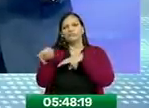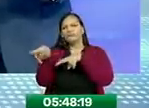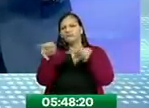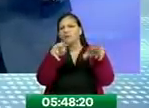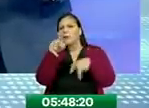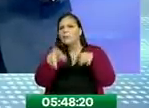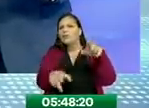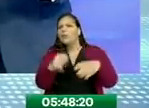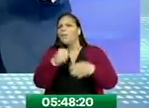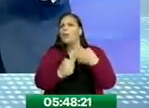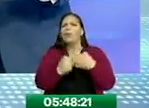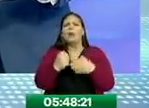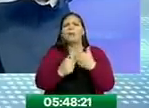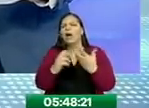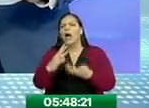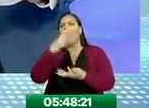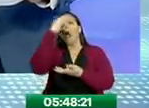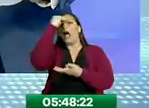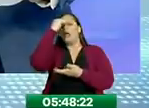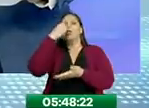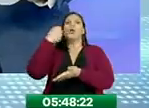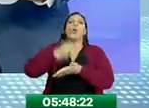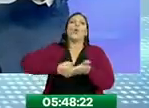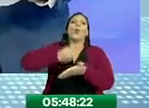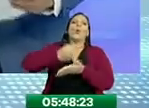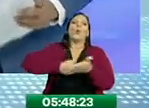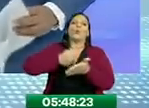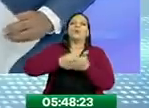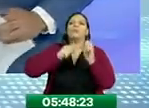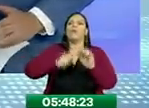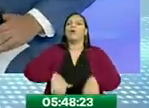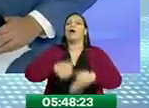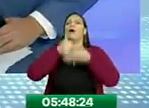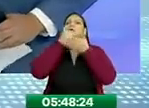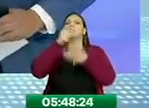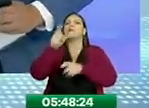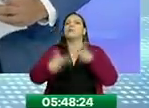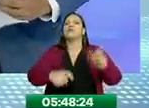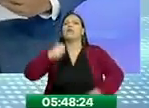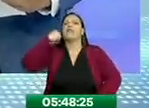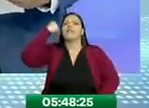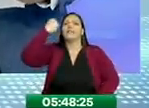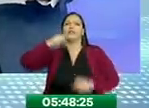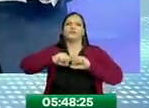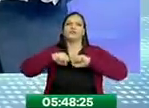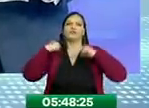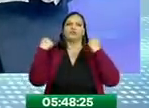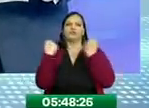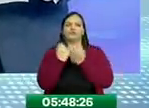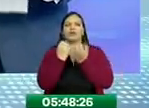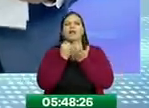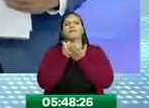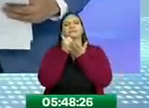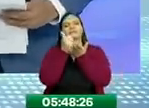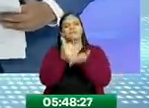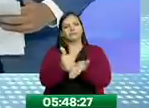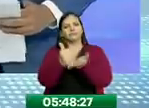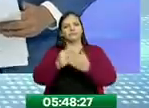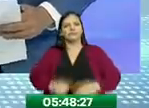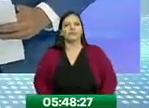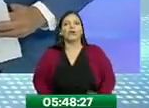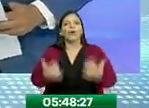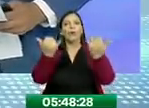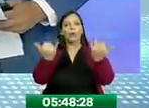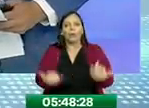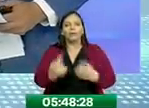social, impulsadores de la lucha y la garantía de los derechos sociales de la ciudadanía. Hoy se celebra el